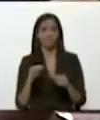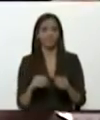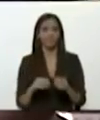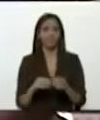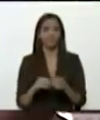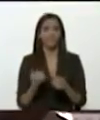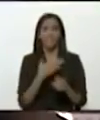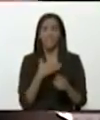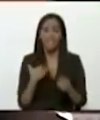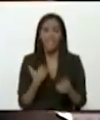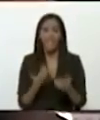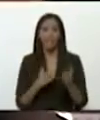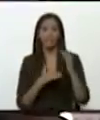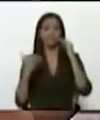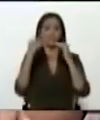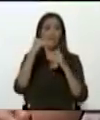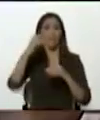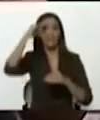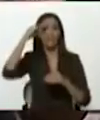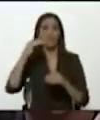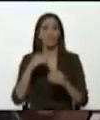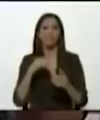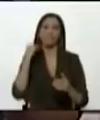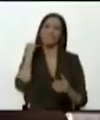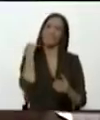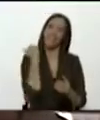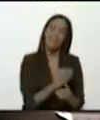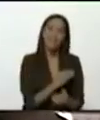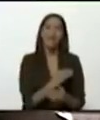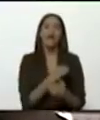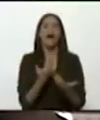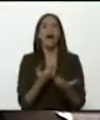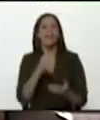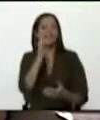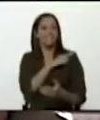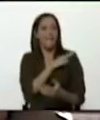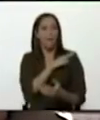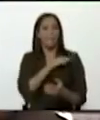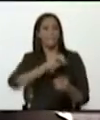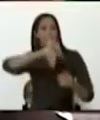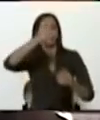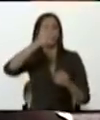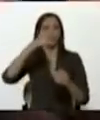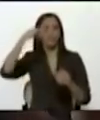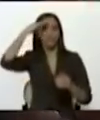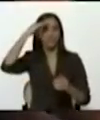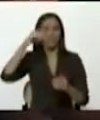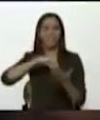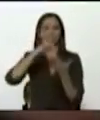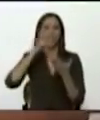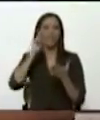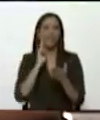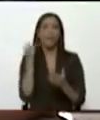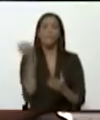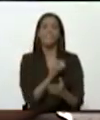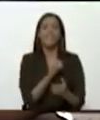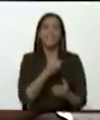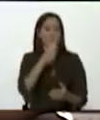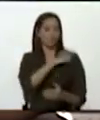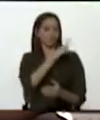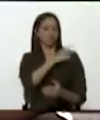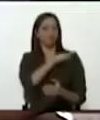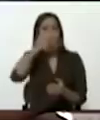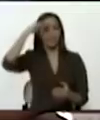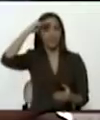Querían, en medio de los ascensos militares, descabezar al Estado Mayor de la Fuerza Armada Nacional Bolivariana. Asesinar a los generales.